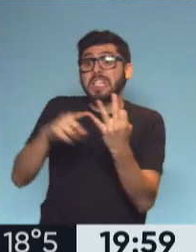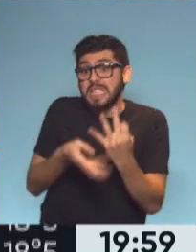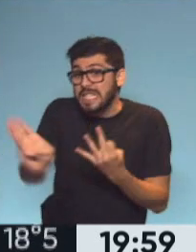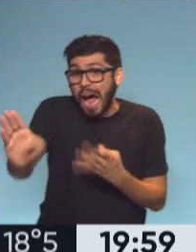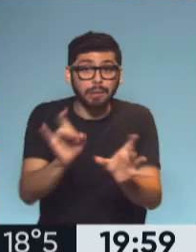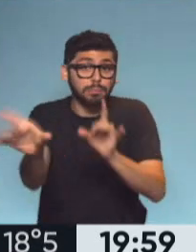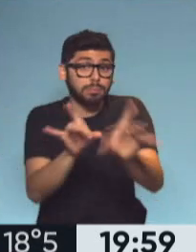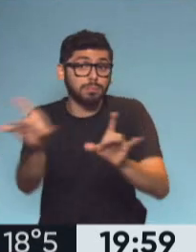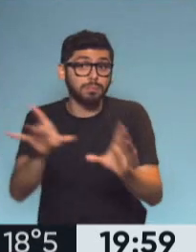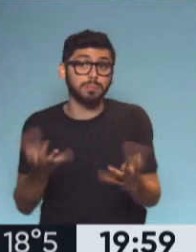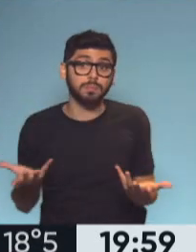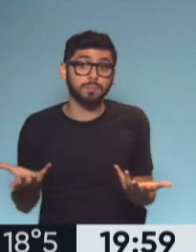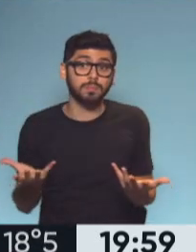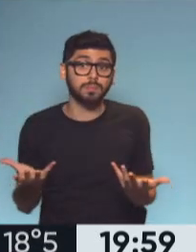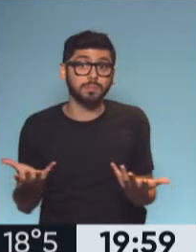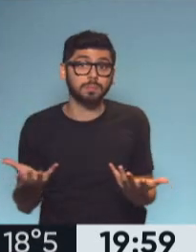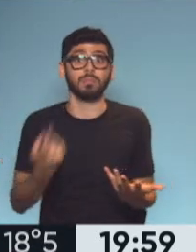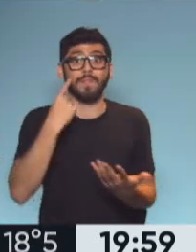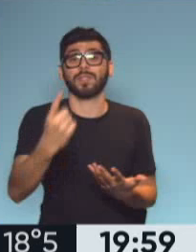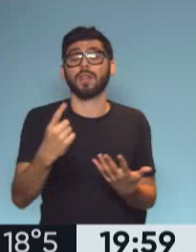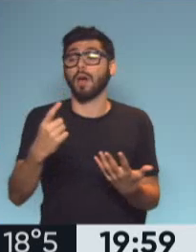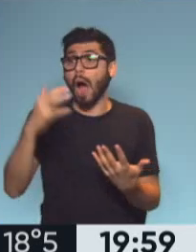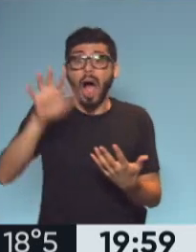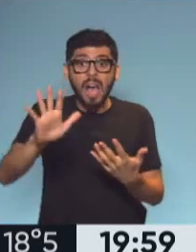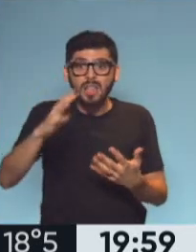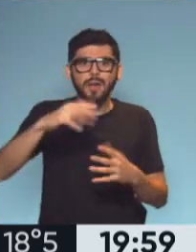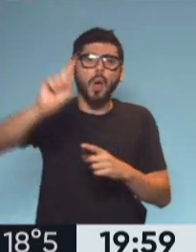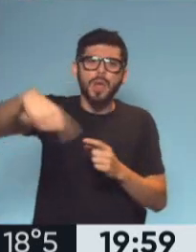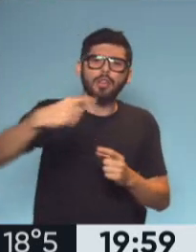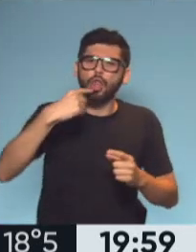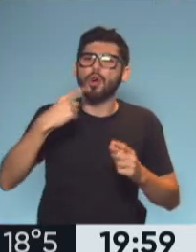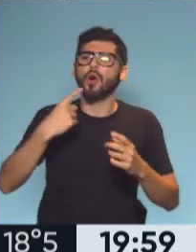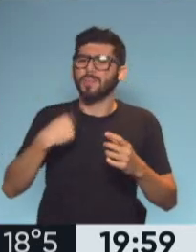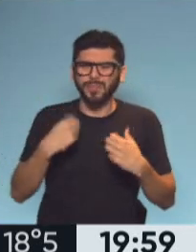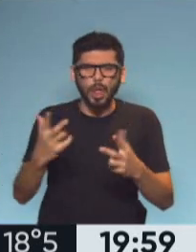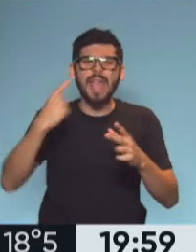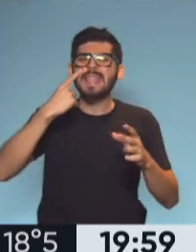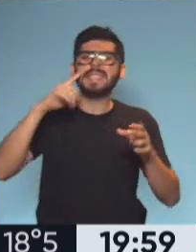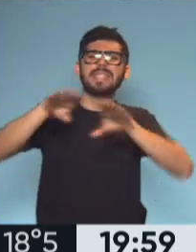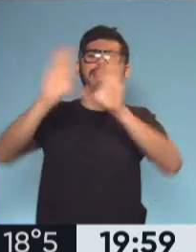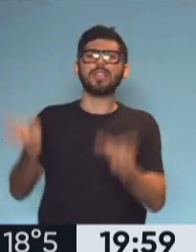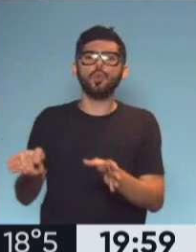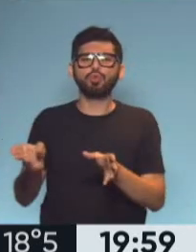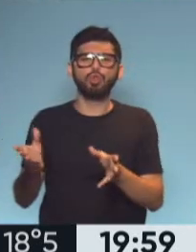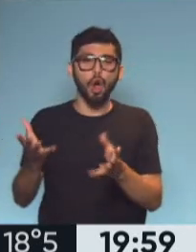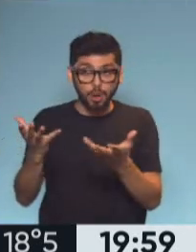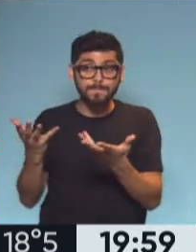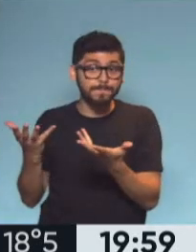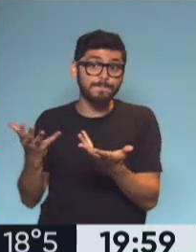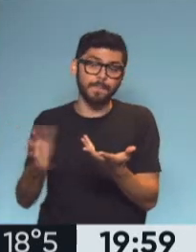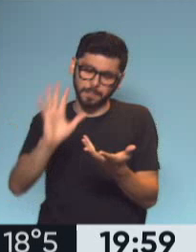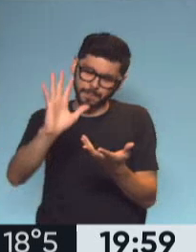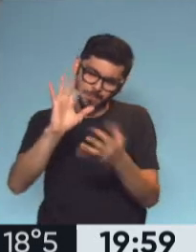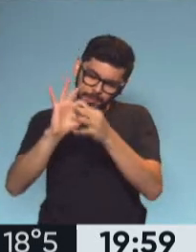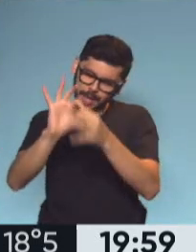la sociedad. Usted fíjese en qué culminó esto. ¿Por qué le digo las instituciones están afectadas por esto? Tenemos una plaquita. Muy